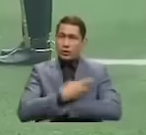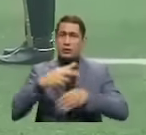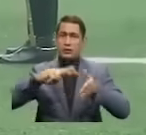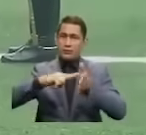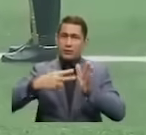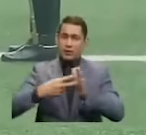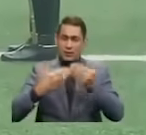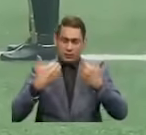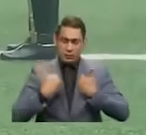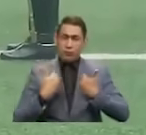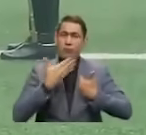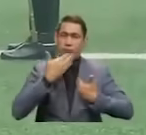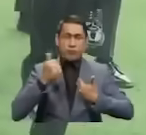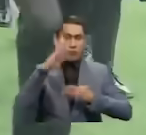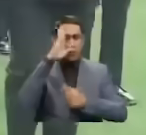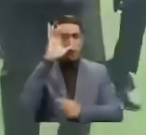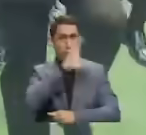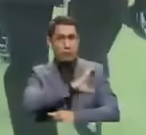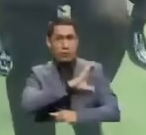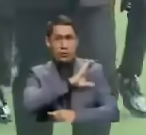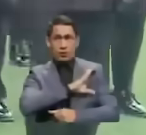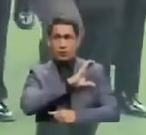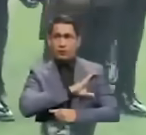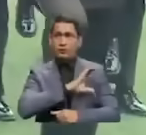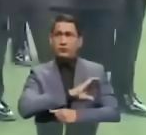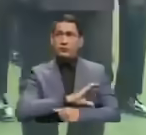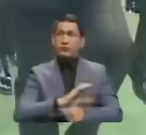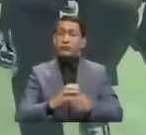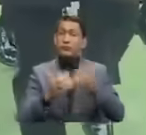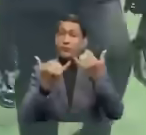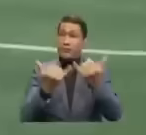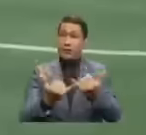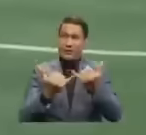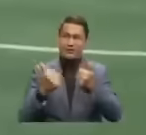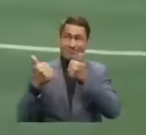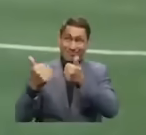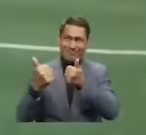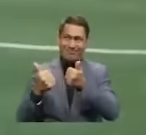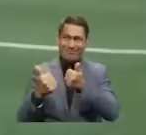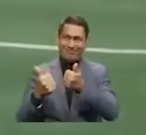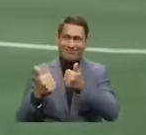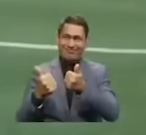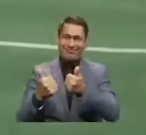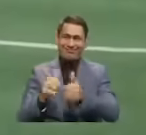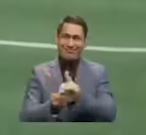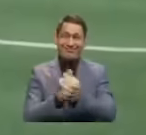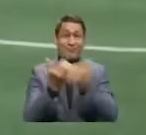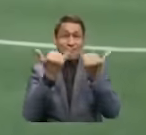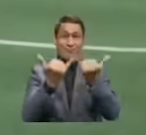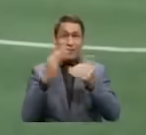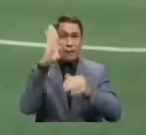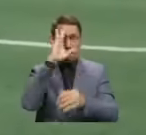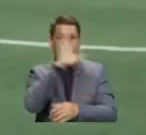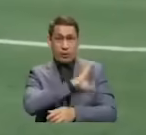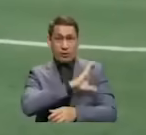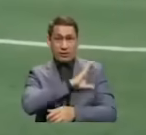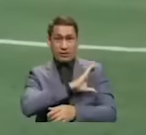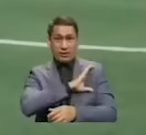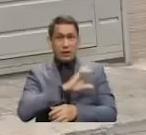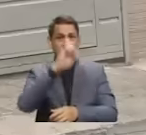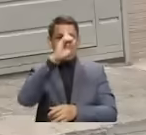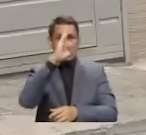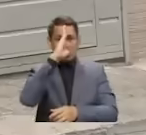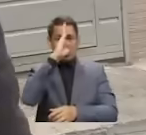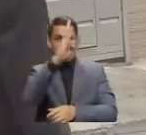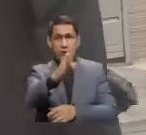Los hombres y mujeres que participaron de este curso se mostraron convencidos de que ser policía es su camino. Durante todo el